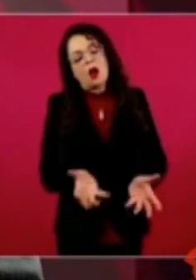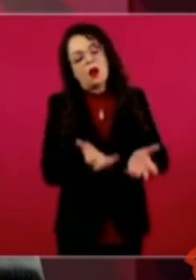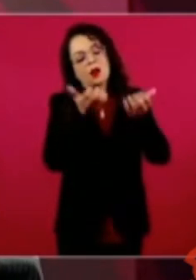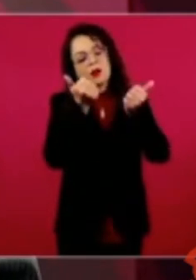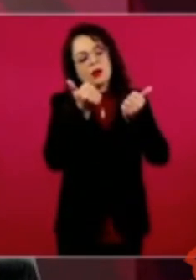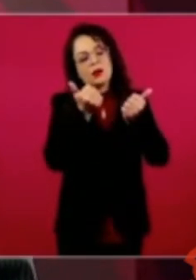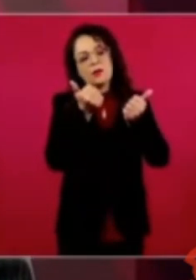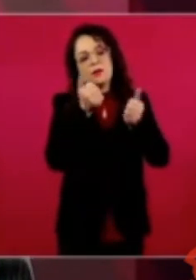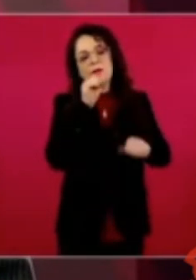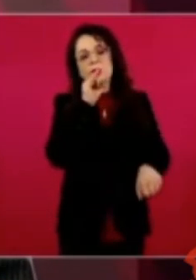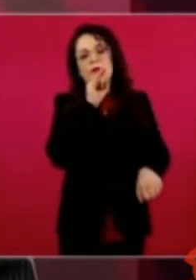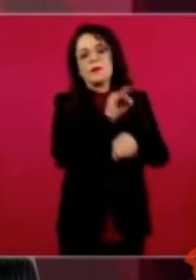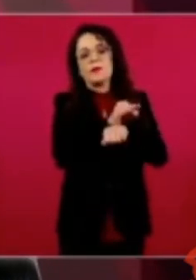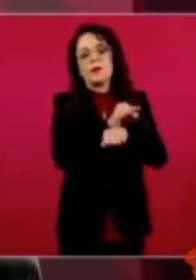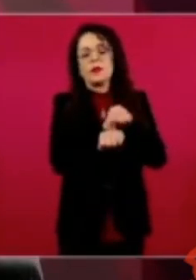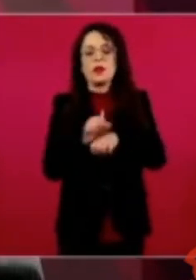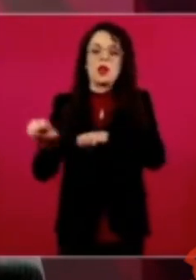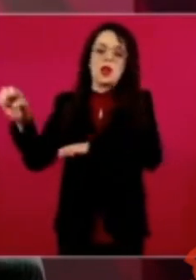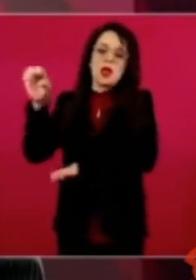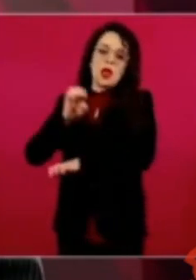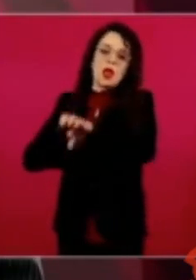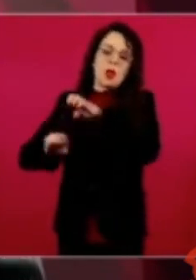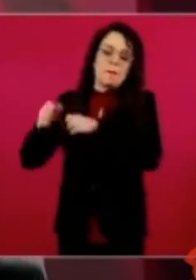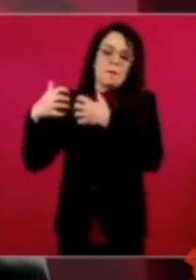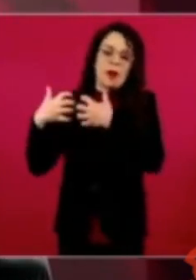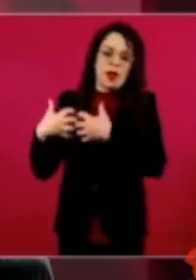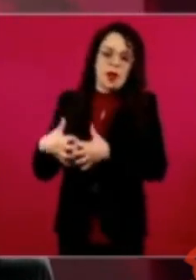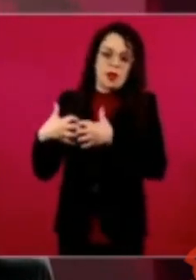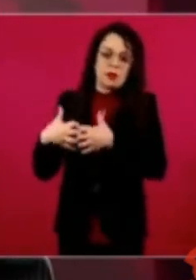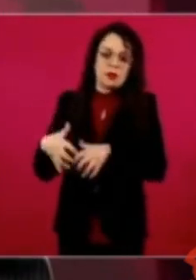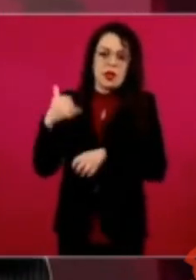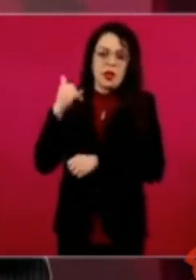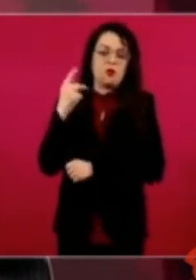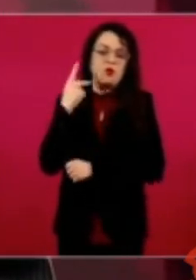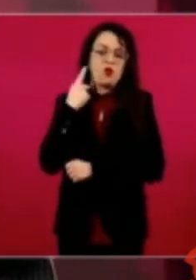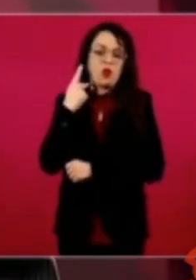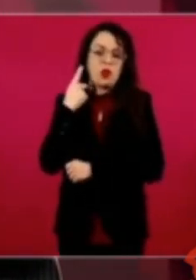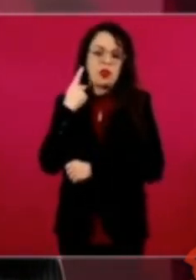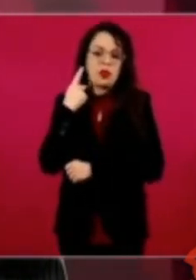empresas y de políticos corruptos,